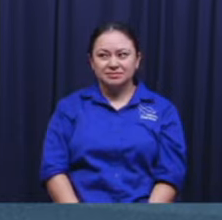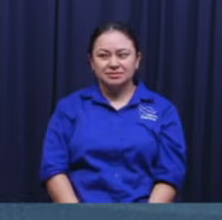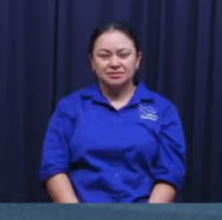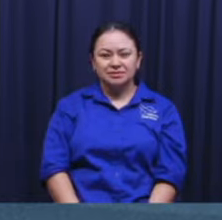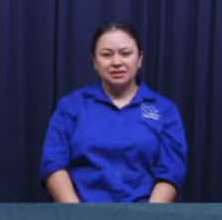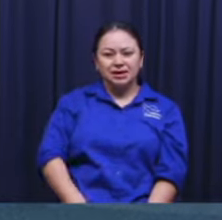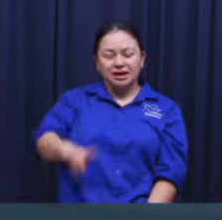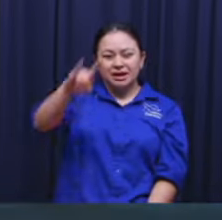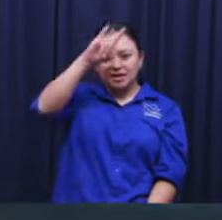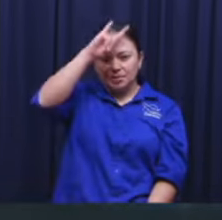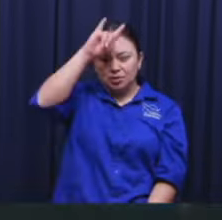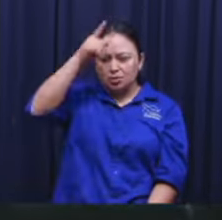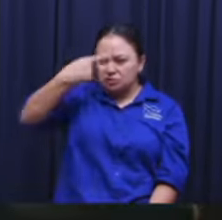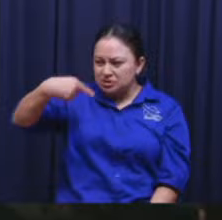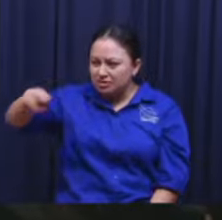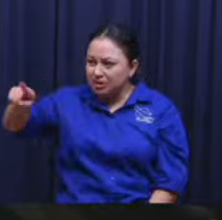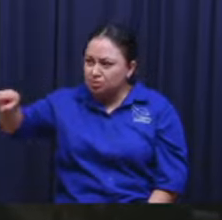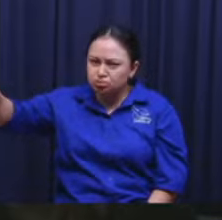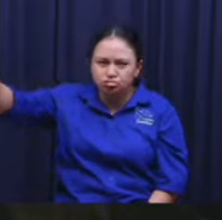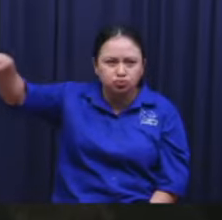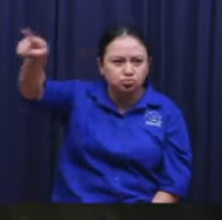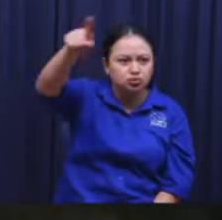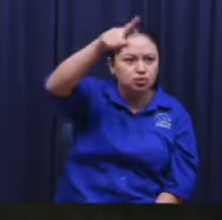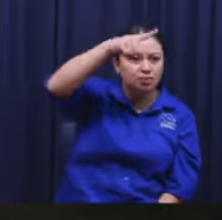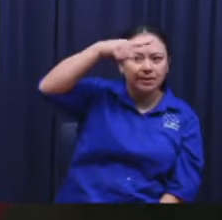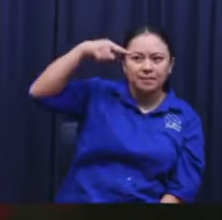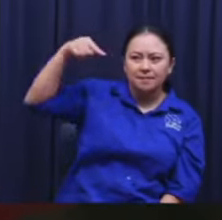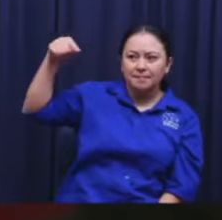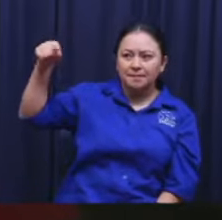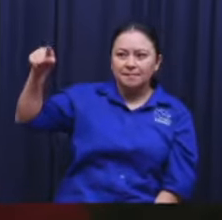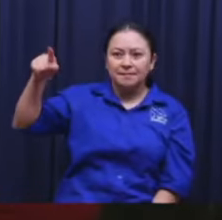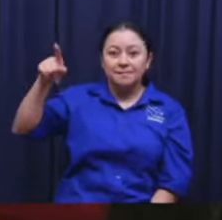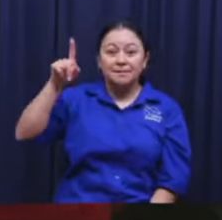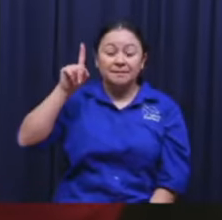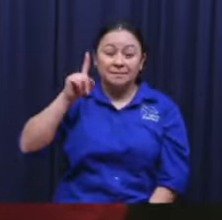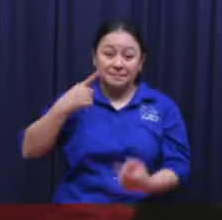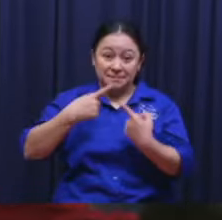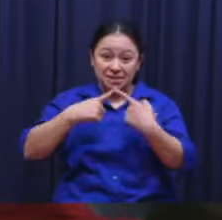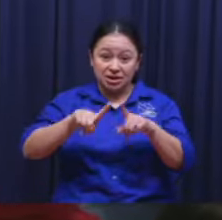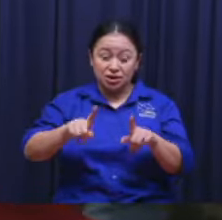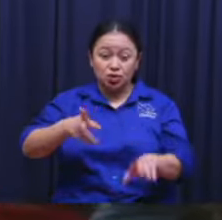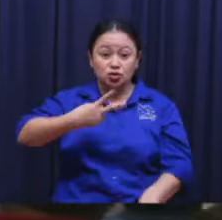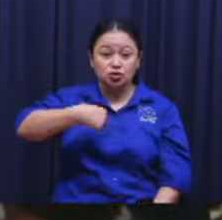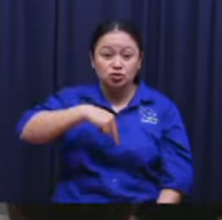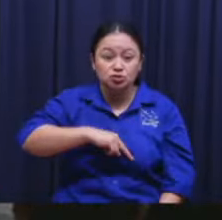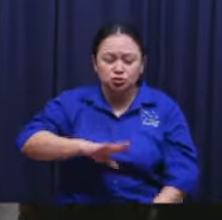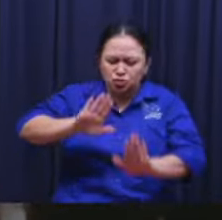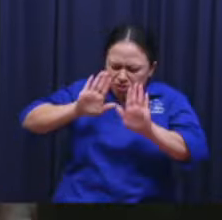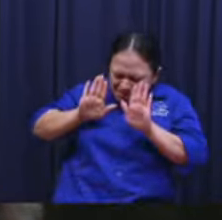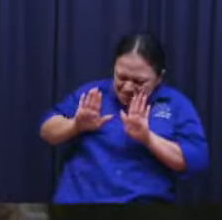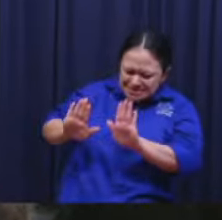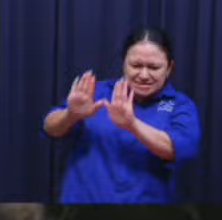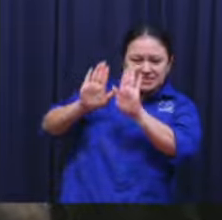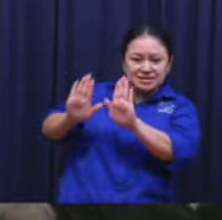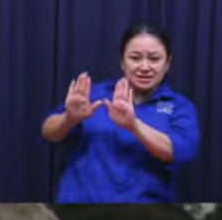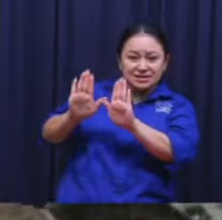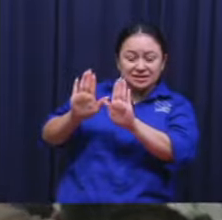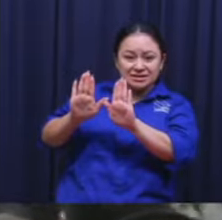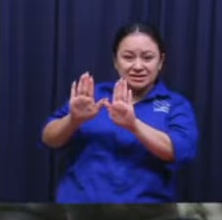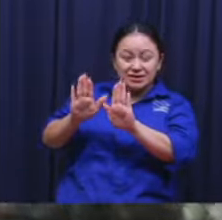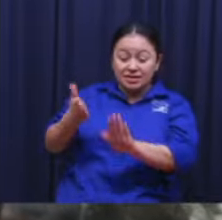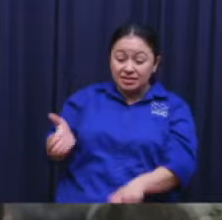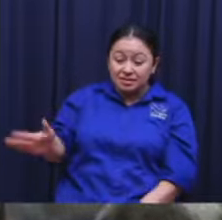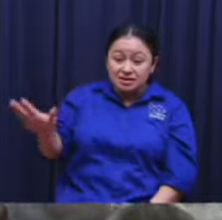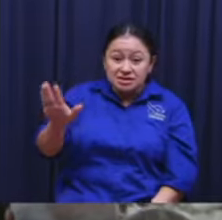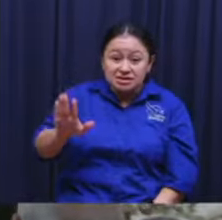qué? Pues ya se explicó eso, pero había que resistir. O sea que después de la liberación